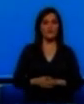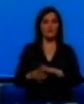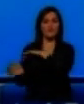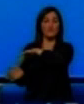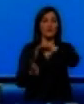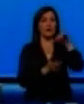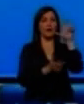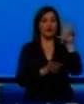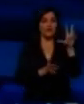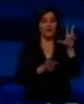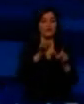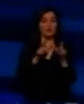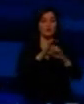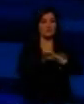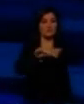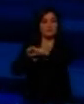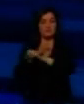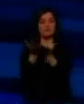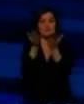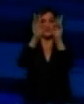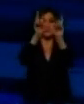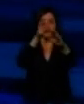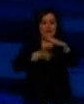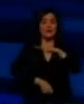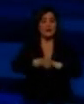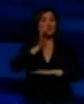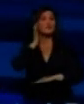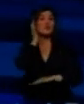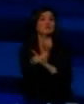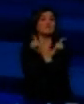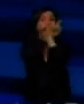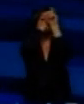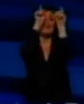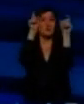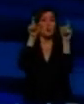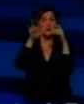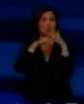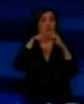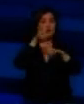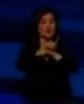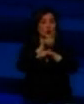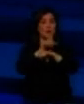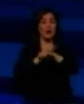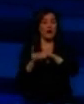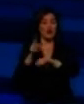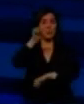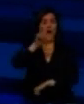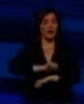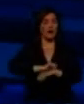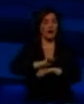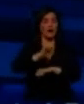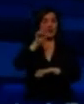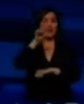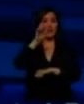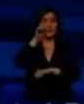Y 3 personas más fueron detenidas en el caso del asesinato de la ginecóloga Alexandra Soria, ocurrido en Quito en agosto pasado.